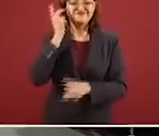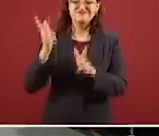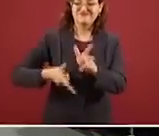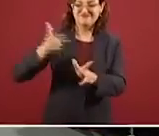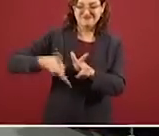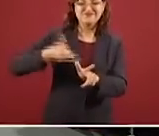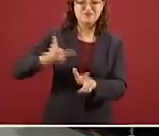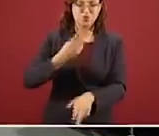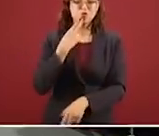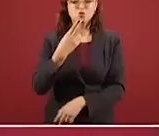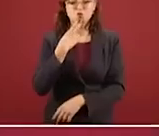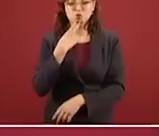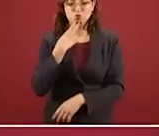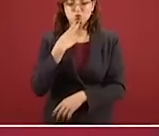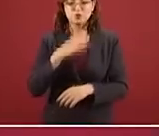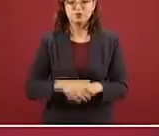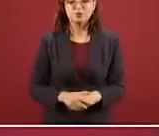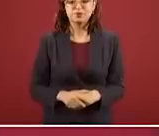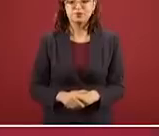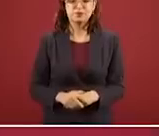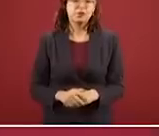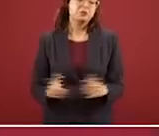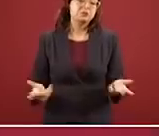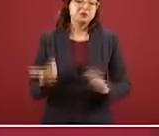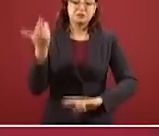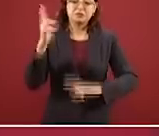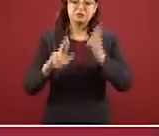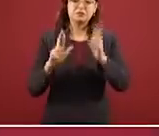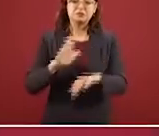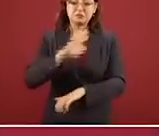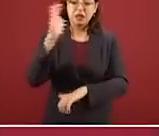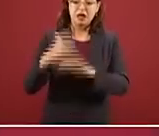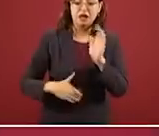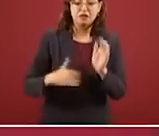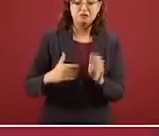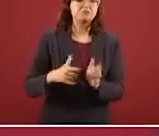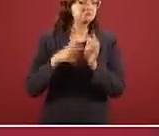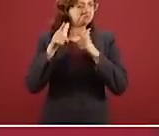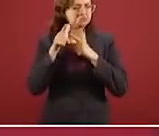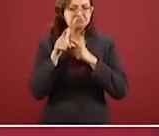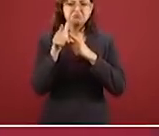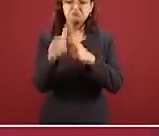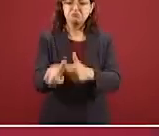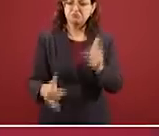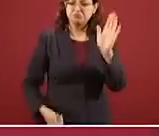completamente. Luego de la revolución se siguieron construyendo líneas férreas,